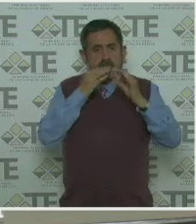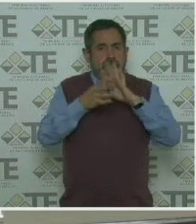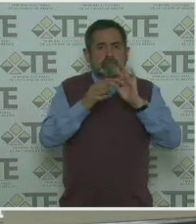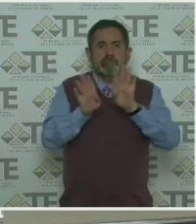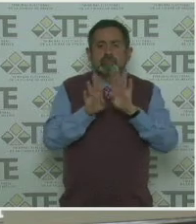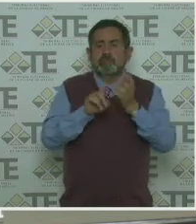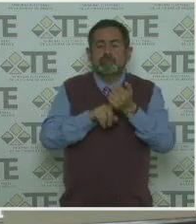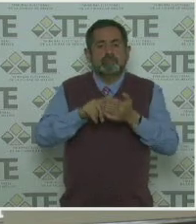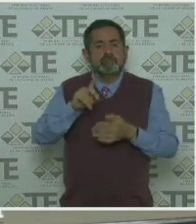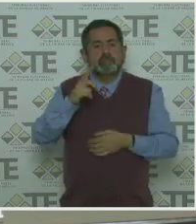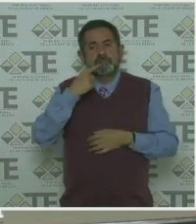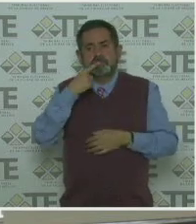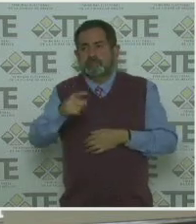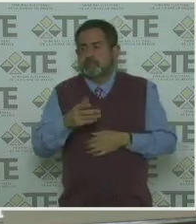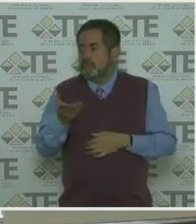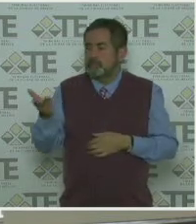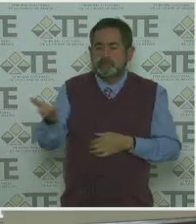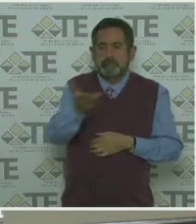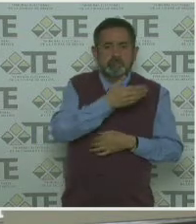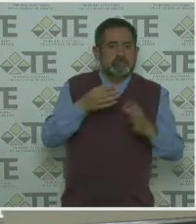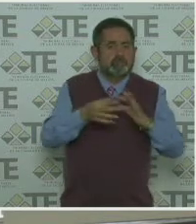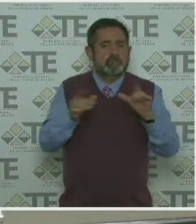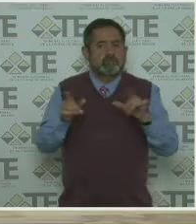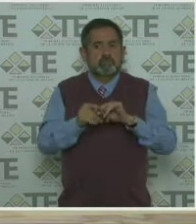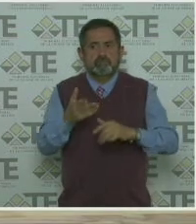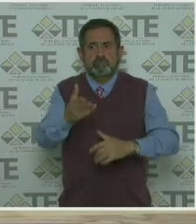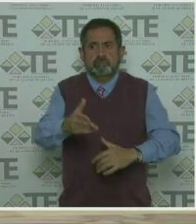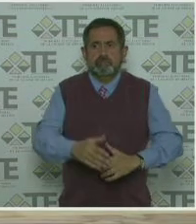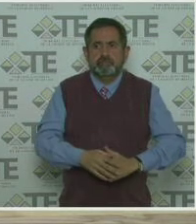de plano de las demandas. Magistradas, magistrados, es la cuenta.